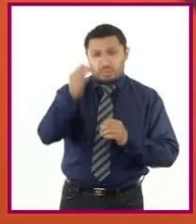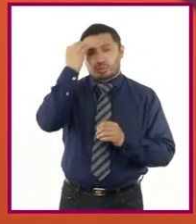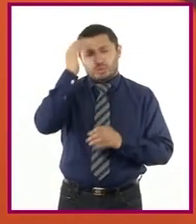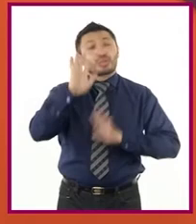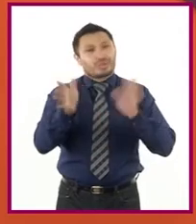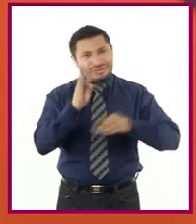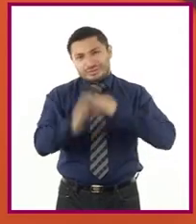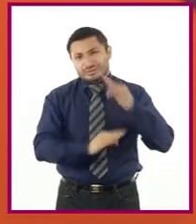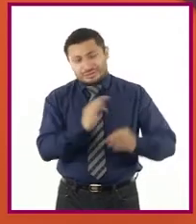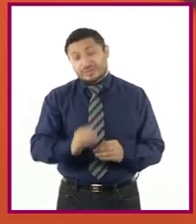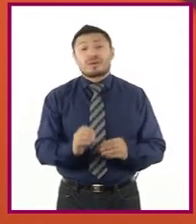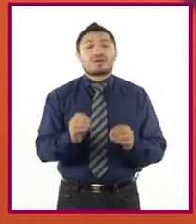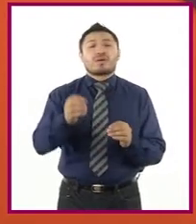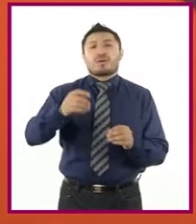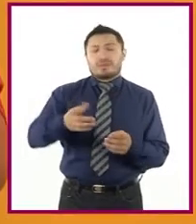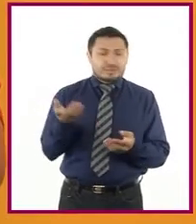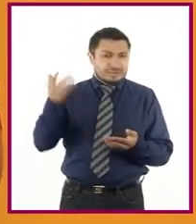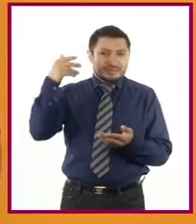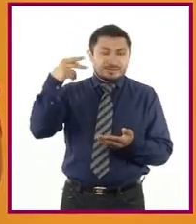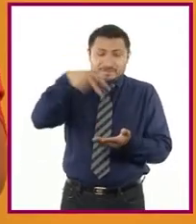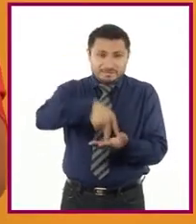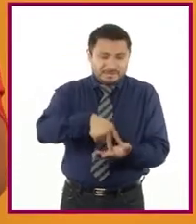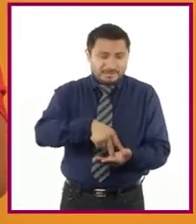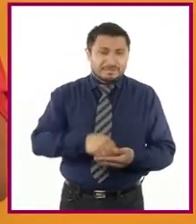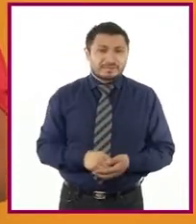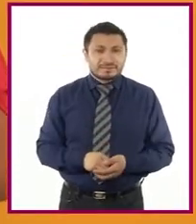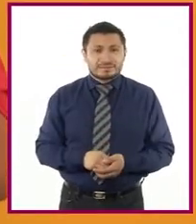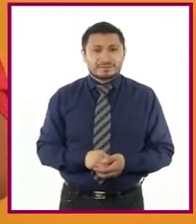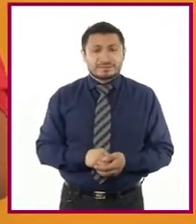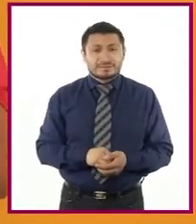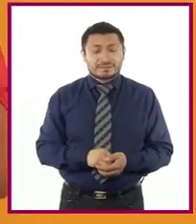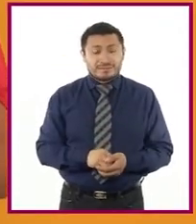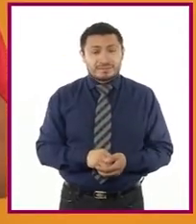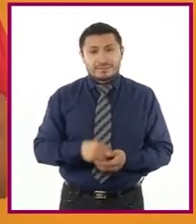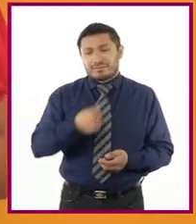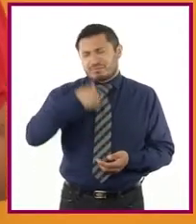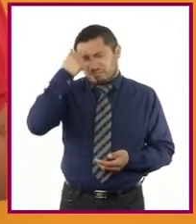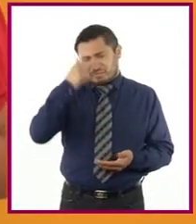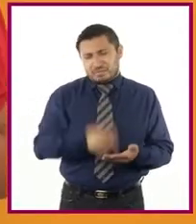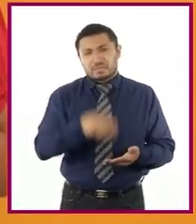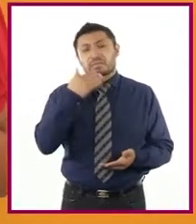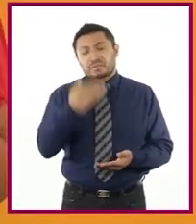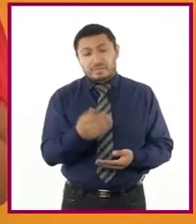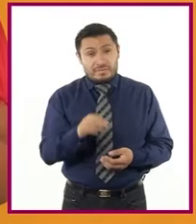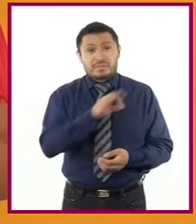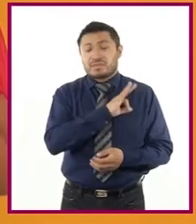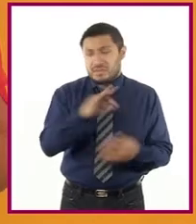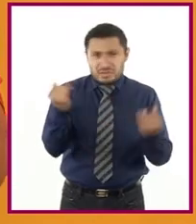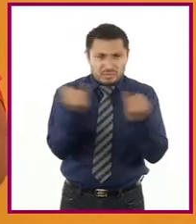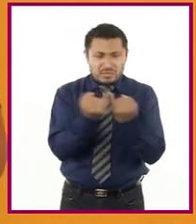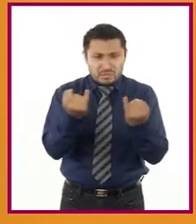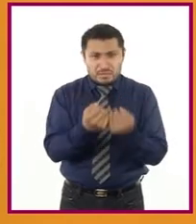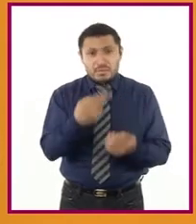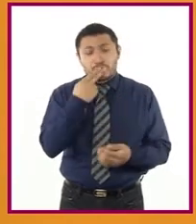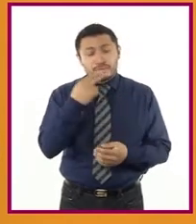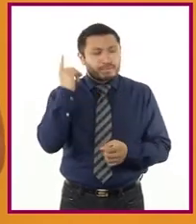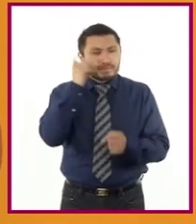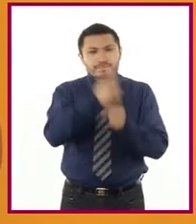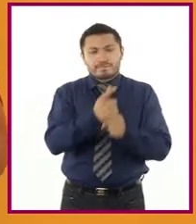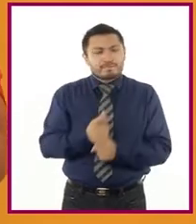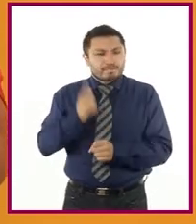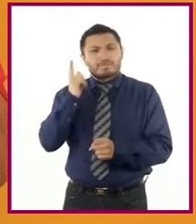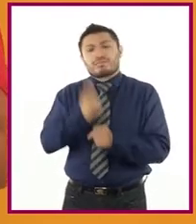el proceso se encuentre presente. Me parece muy útil, pues también podría ayudarnos a detectar